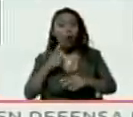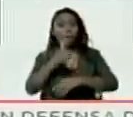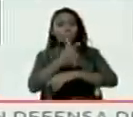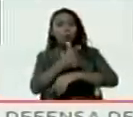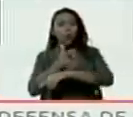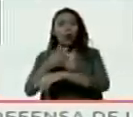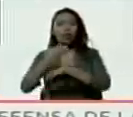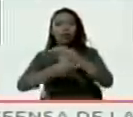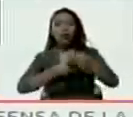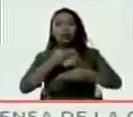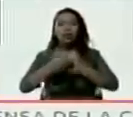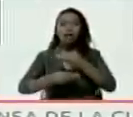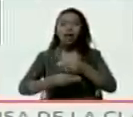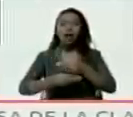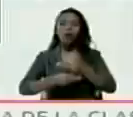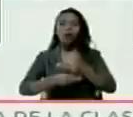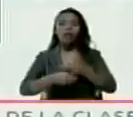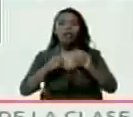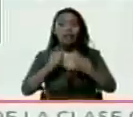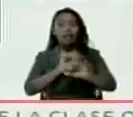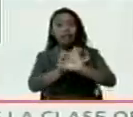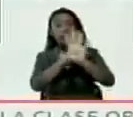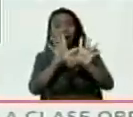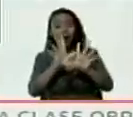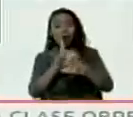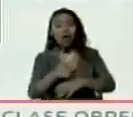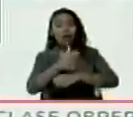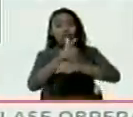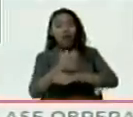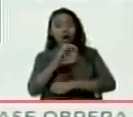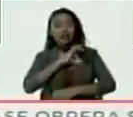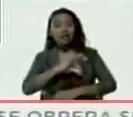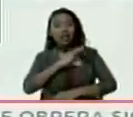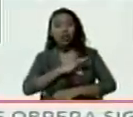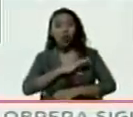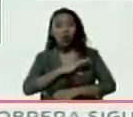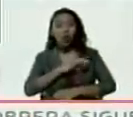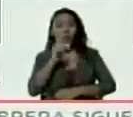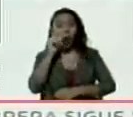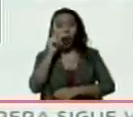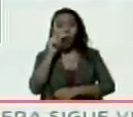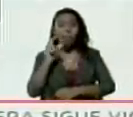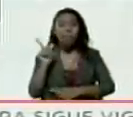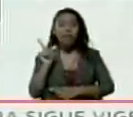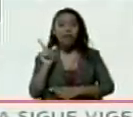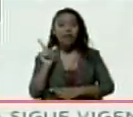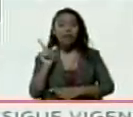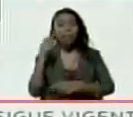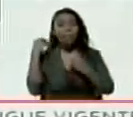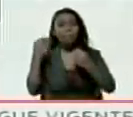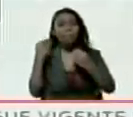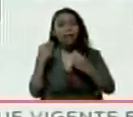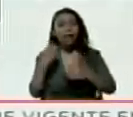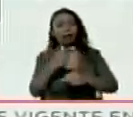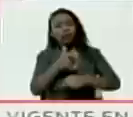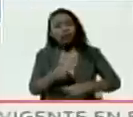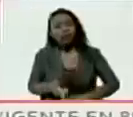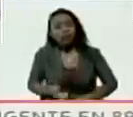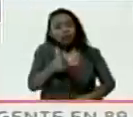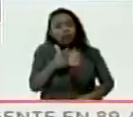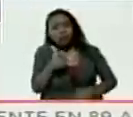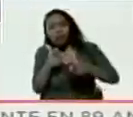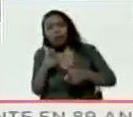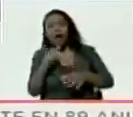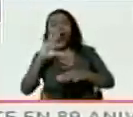que hicieron. Queda perfectamente claro que contrataron a un señor Clímaco, Erick Medina, para que amagara con un revólver para